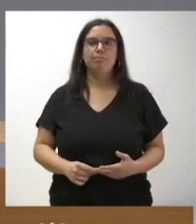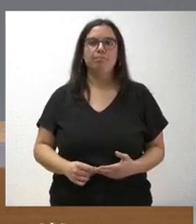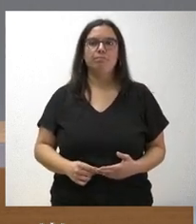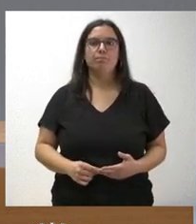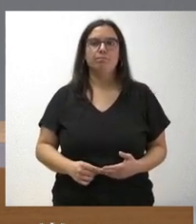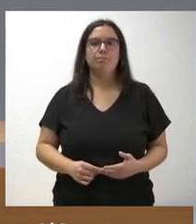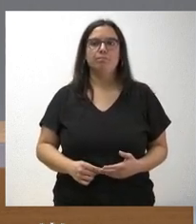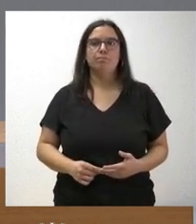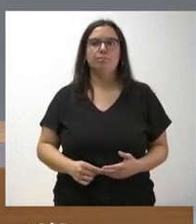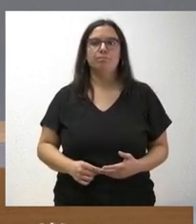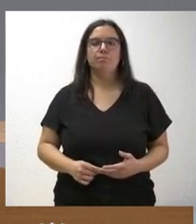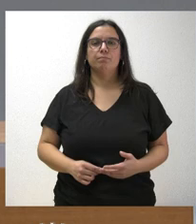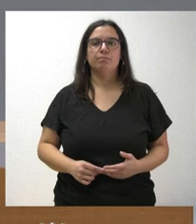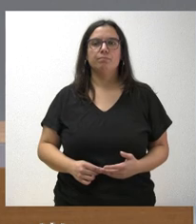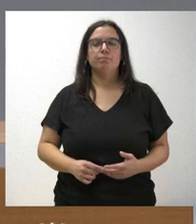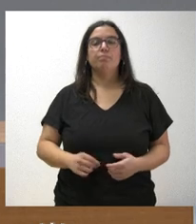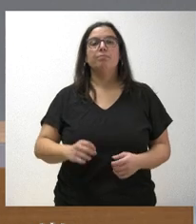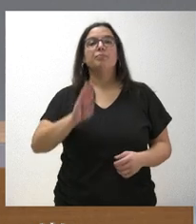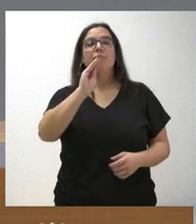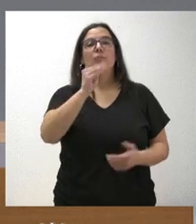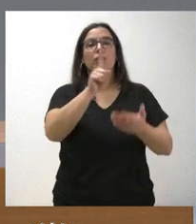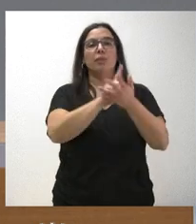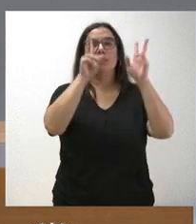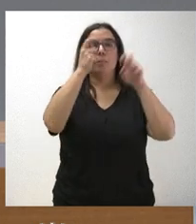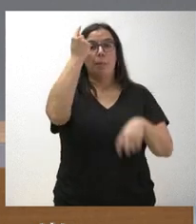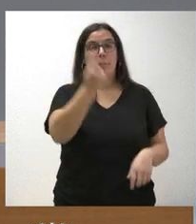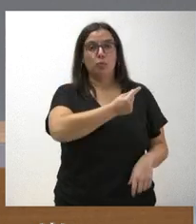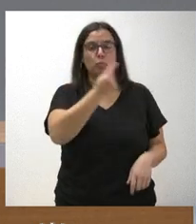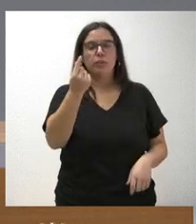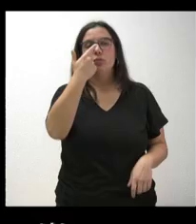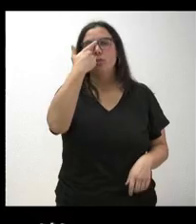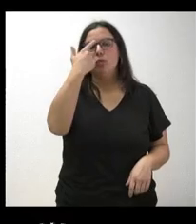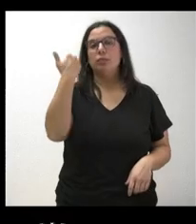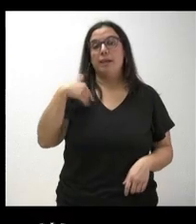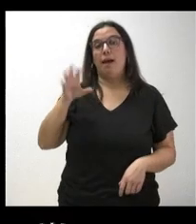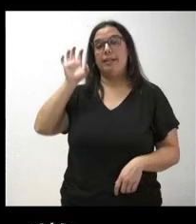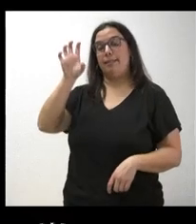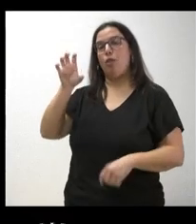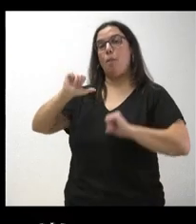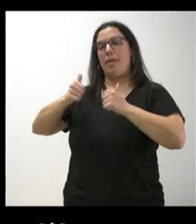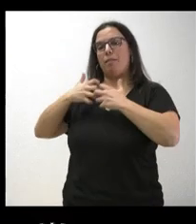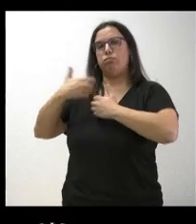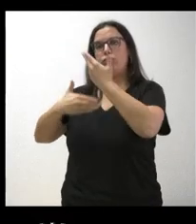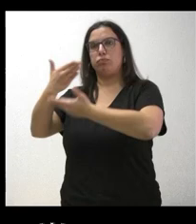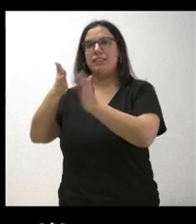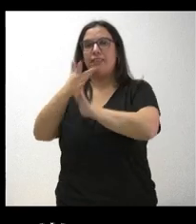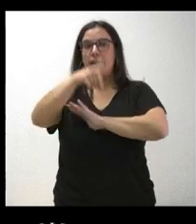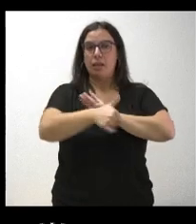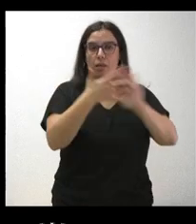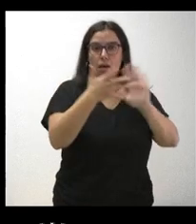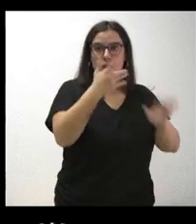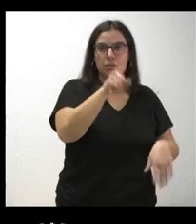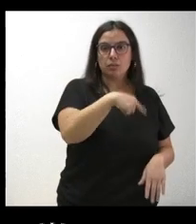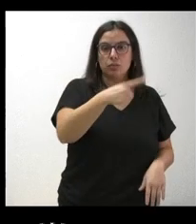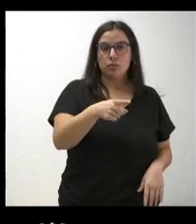tengamos volviendo al presupuesto eh Ahora que ya se ha puesto la maquinaria del estado en marcha no sé si se agiliza también la de Castilla y león